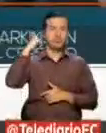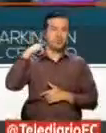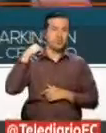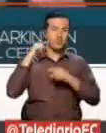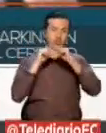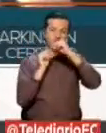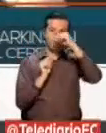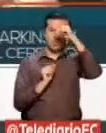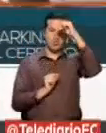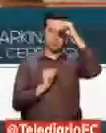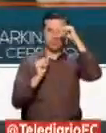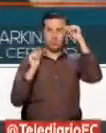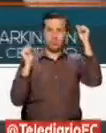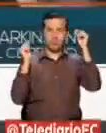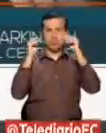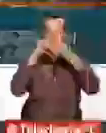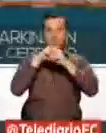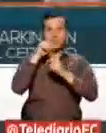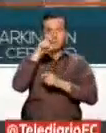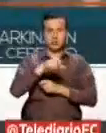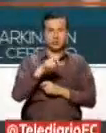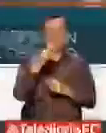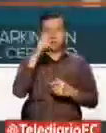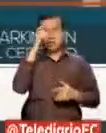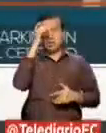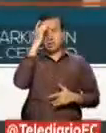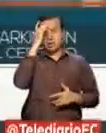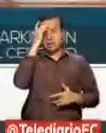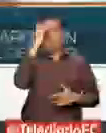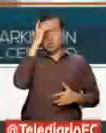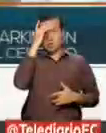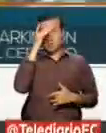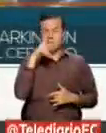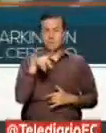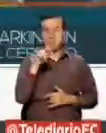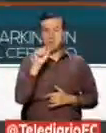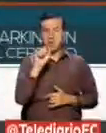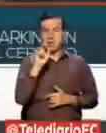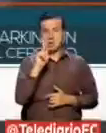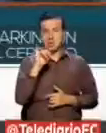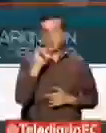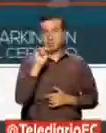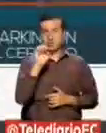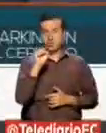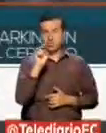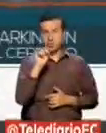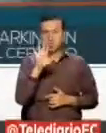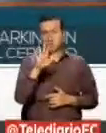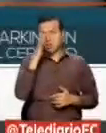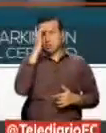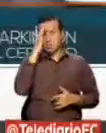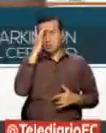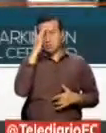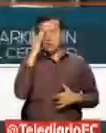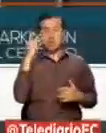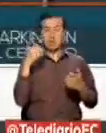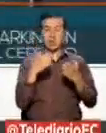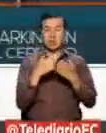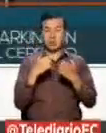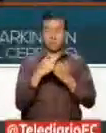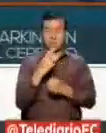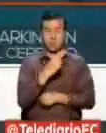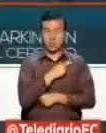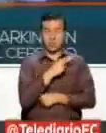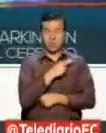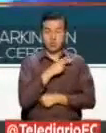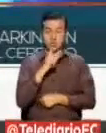inducidas en el cerebro de un hombre con Parkinson. Esto a fin de luchar contra la enfermedad. Un equipo de la